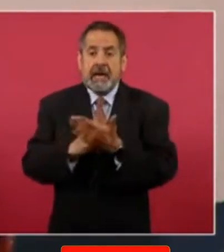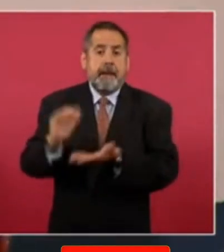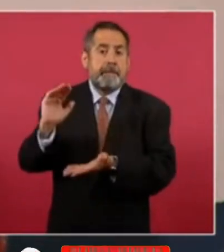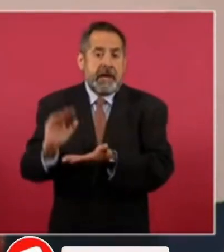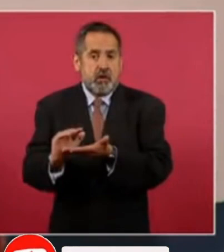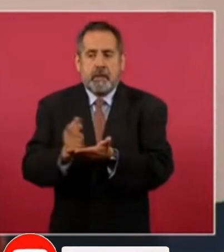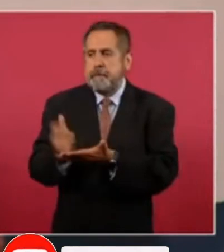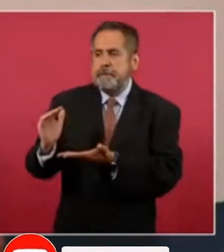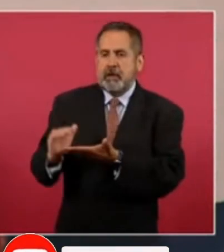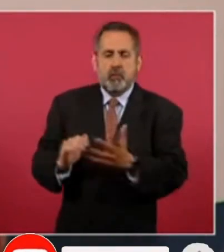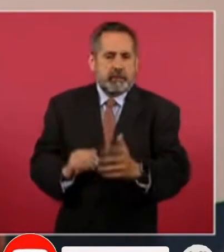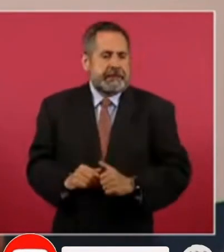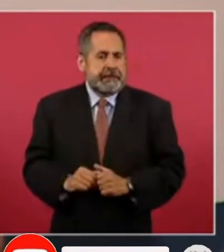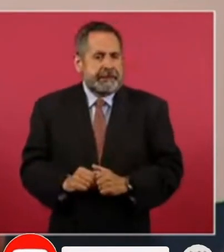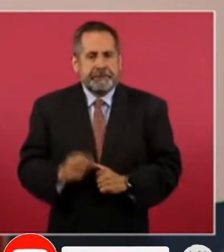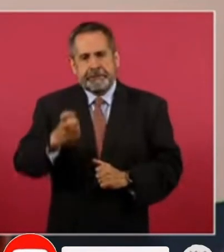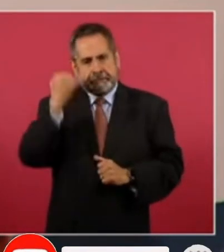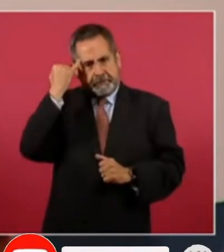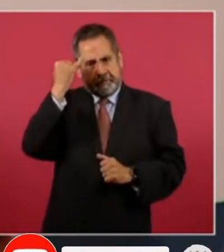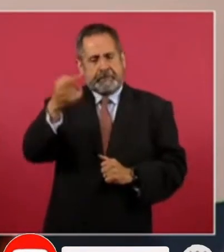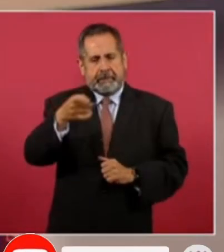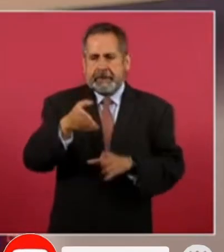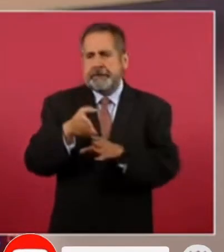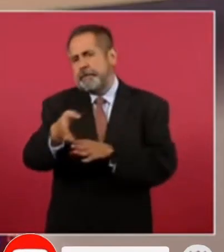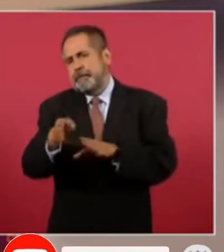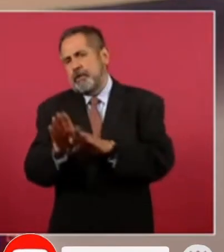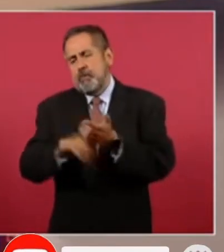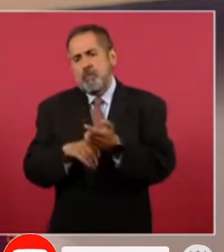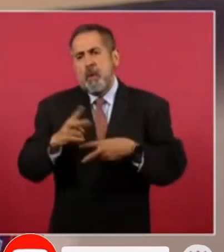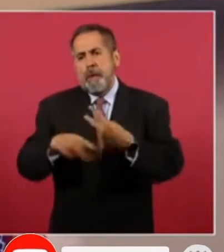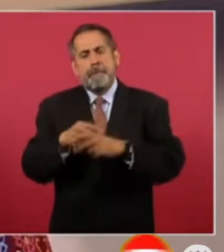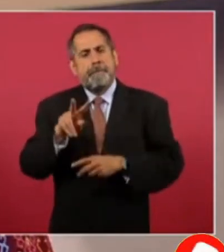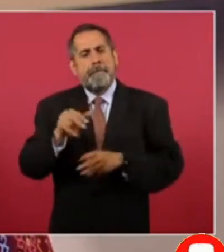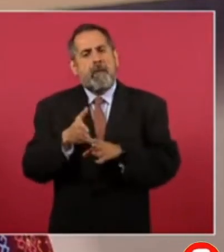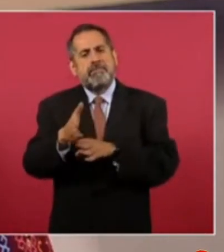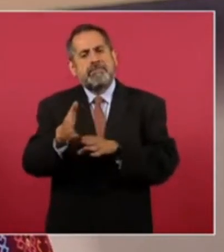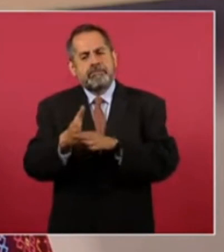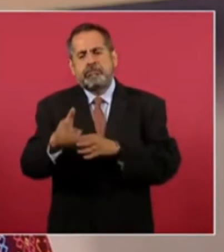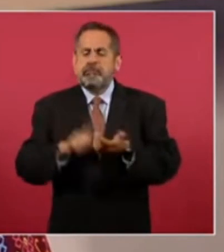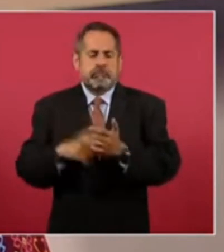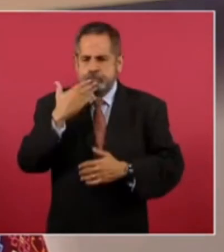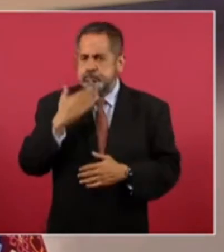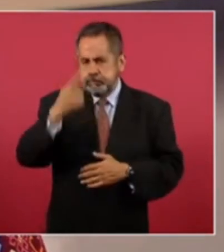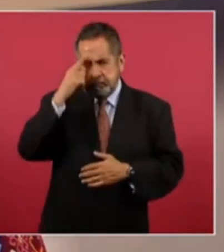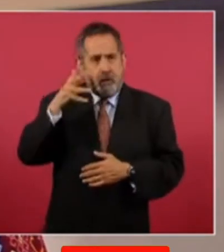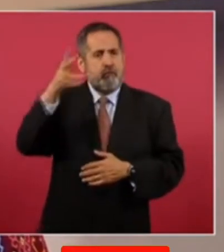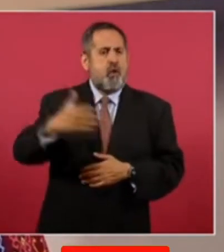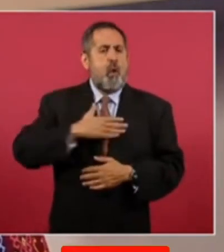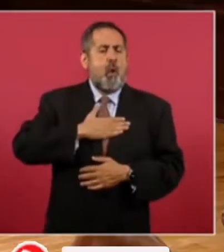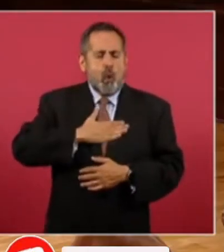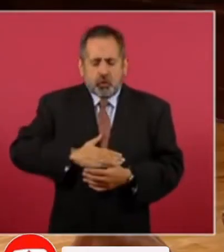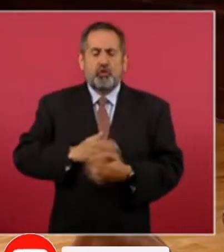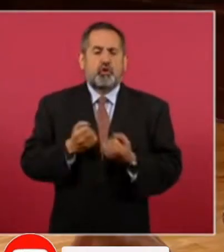políticas redistributivas nos permiten caminar en la dirección correcta del añejo sueño de justicia